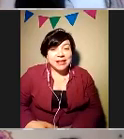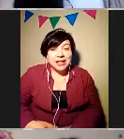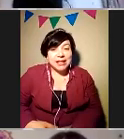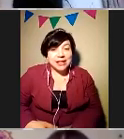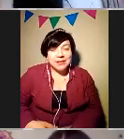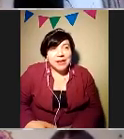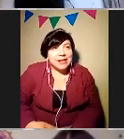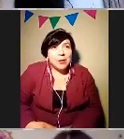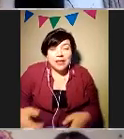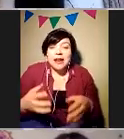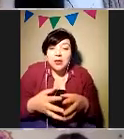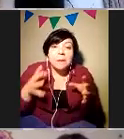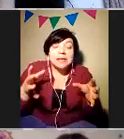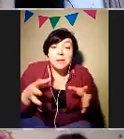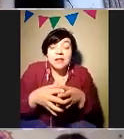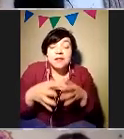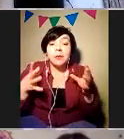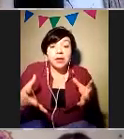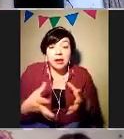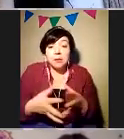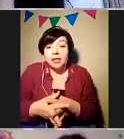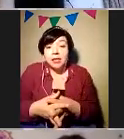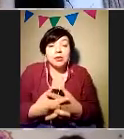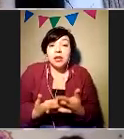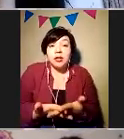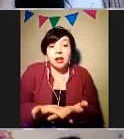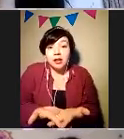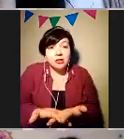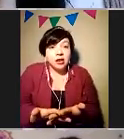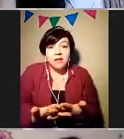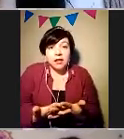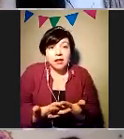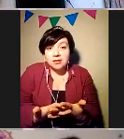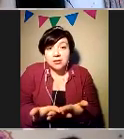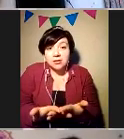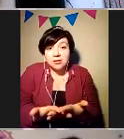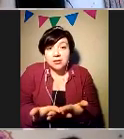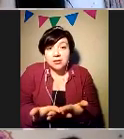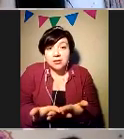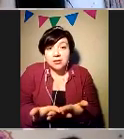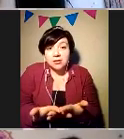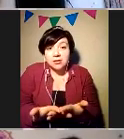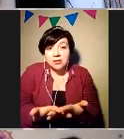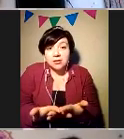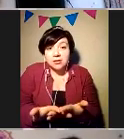recién, hace un par de años, empezamos a hablar públicamente de qué sucede con las legislaciones laborales de las